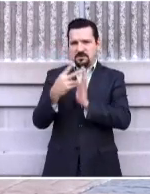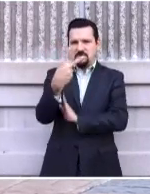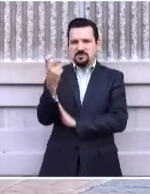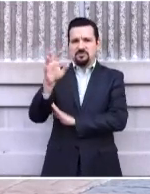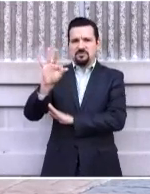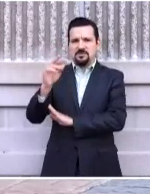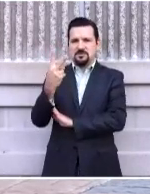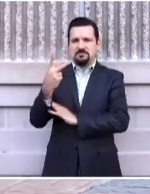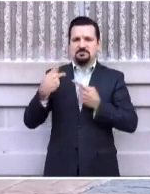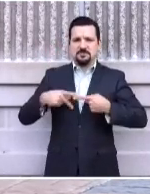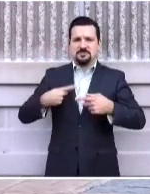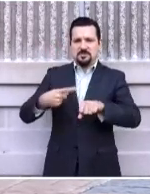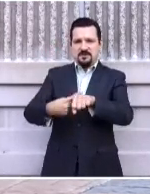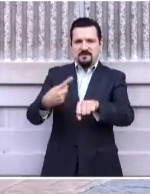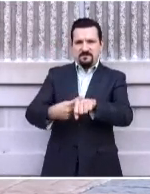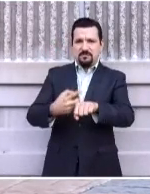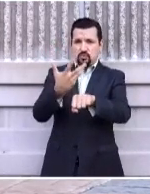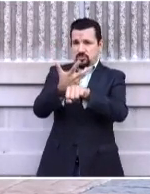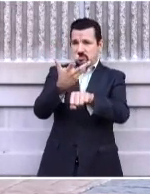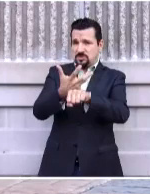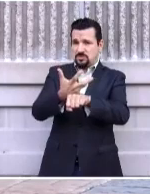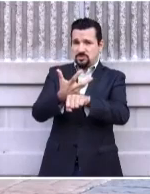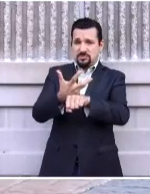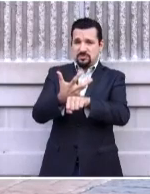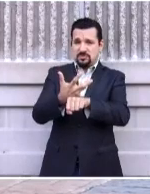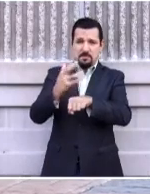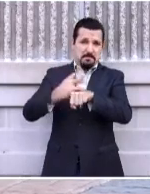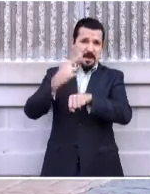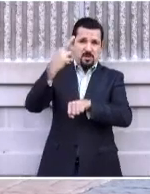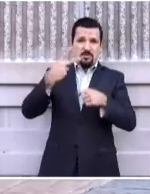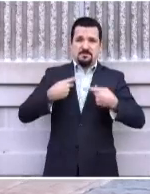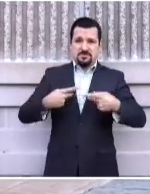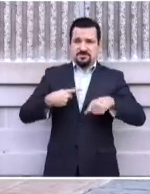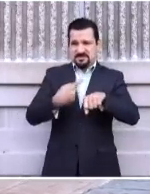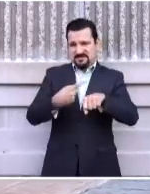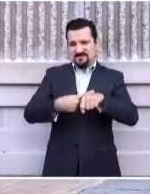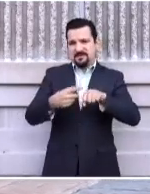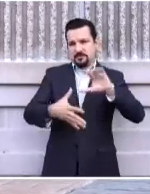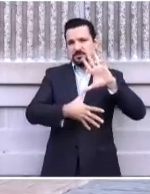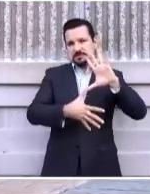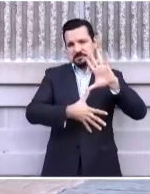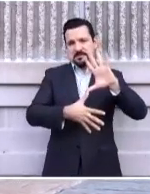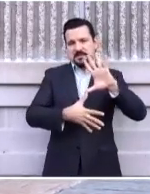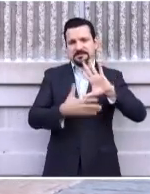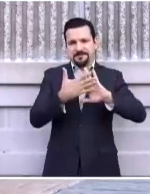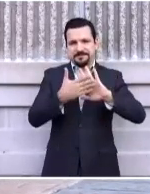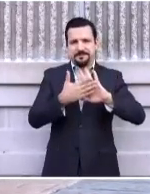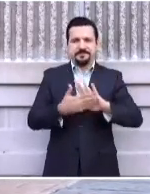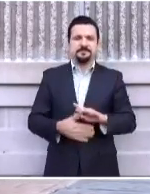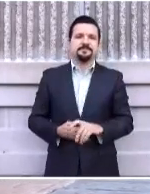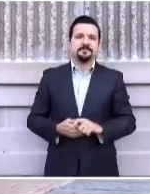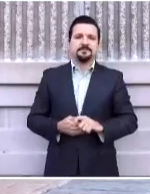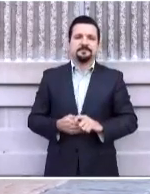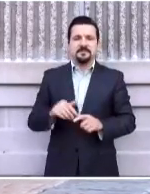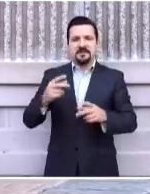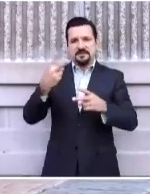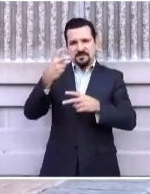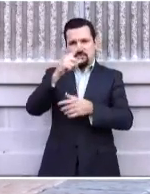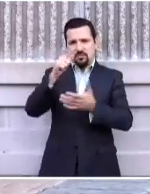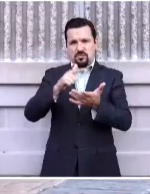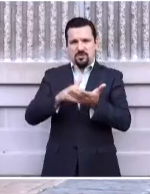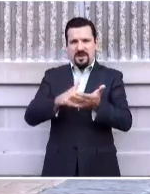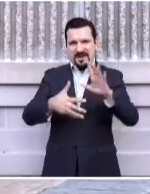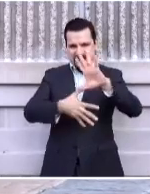384.242 casos, siendo Estados Unidos el país con el mayor volumen en el continente. Le siguen Canadá, que